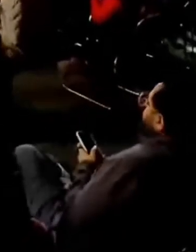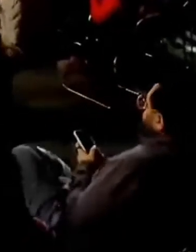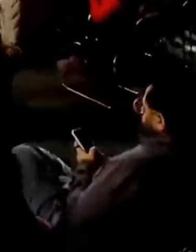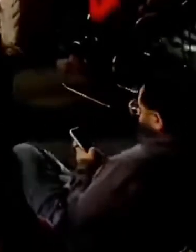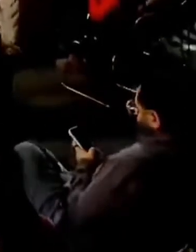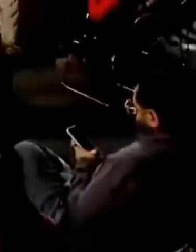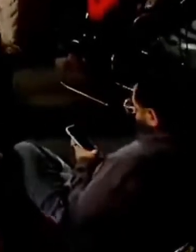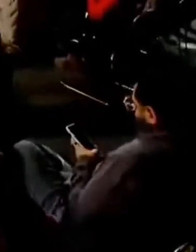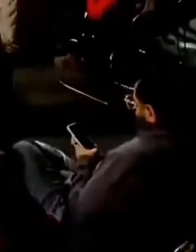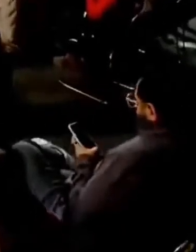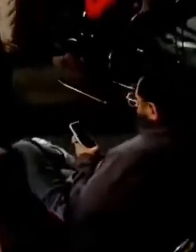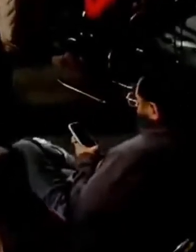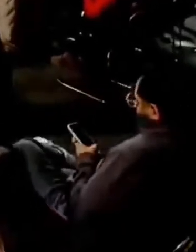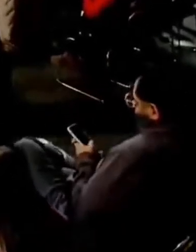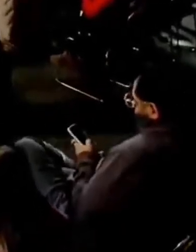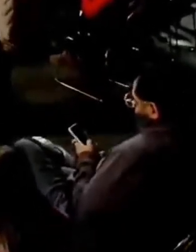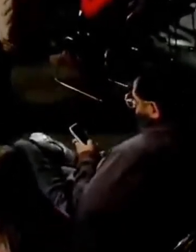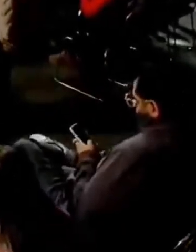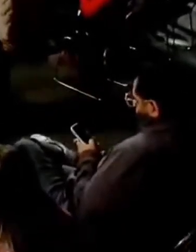Porque es